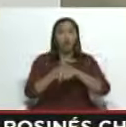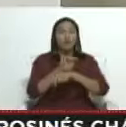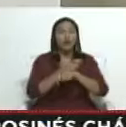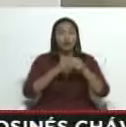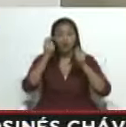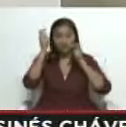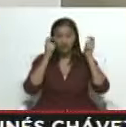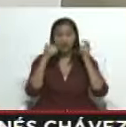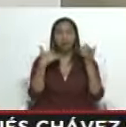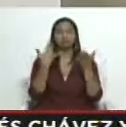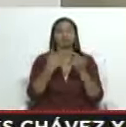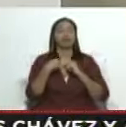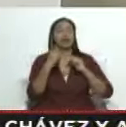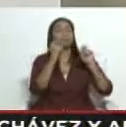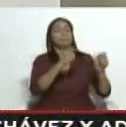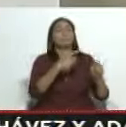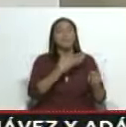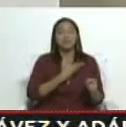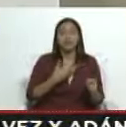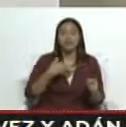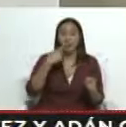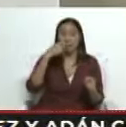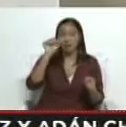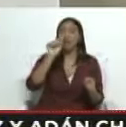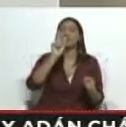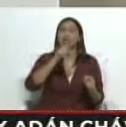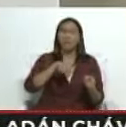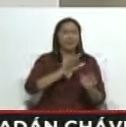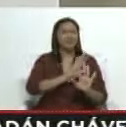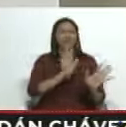aquí estamos ofreciendo una alternativa de